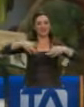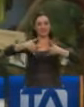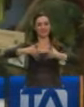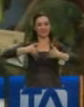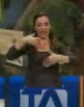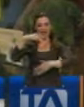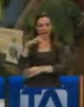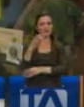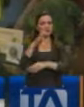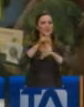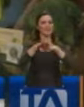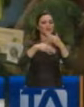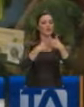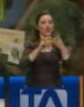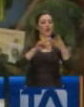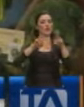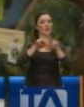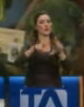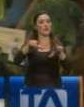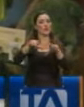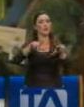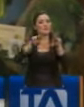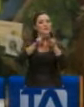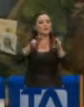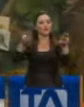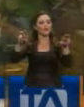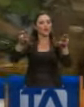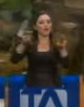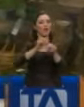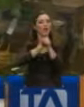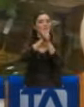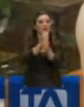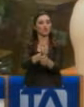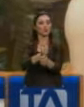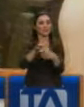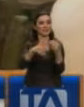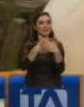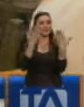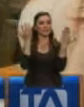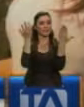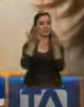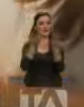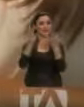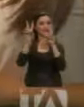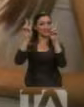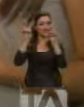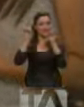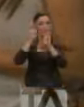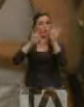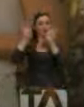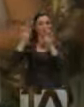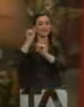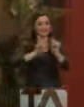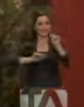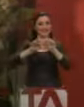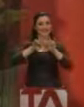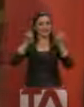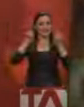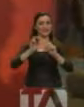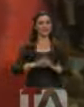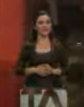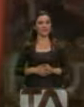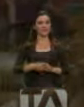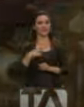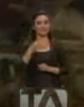de esta gran región natural amazónica que la tenemos acá en nuestro Museo de Ciencias Naturales. Yo realmente